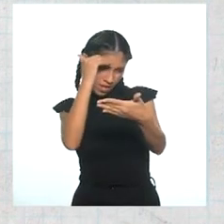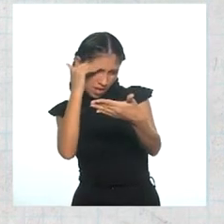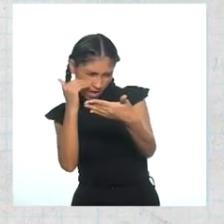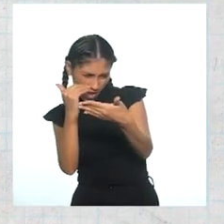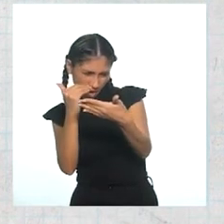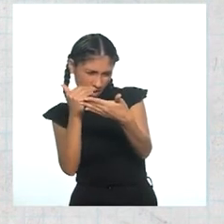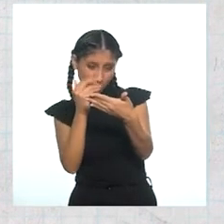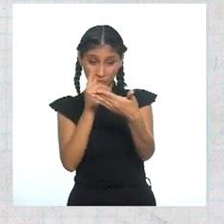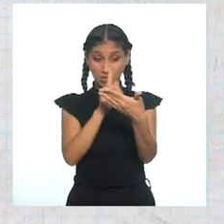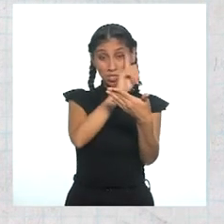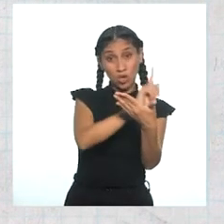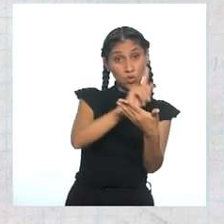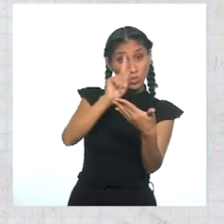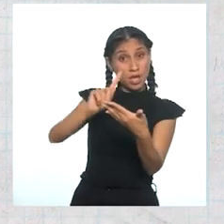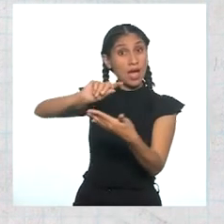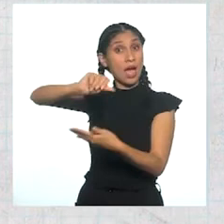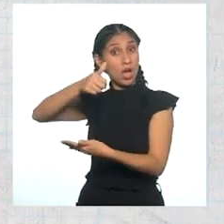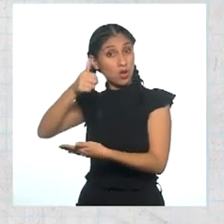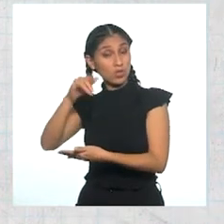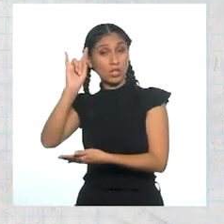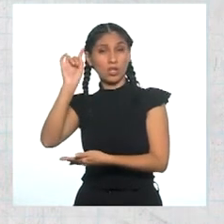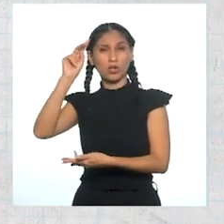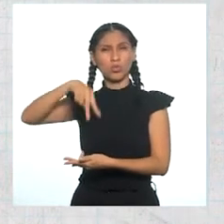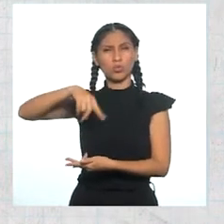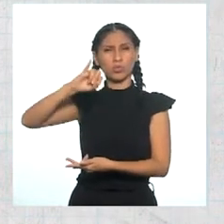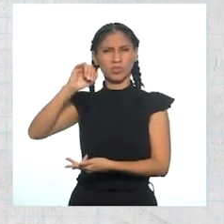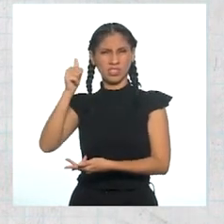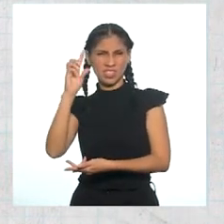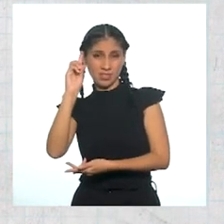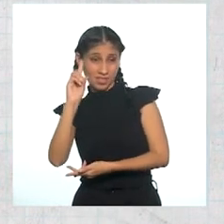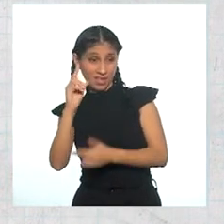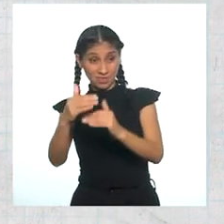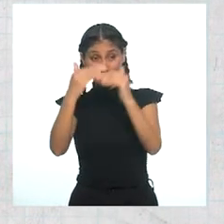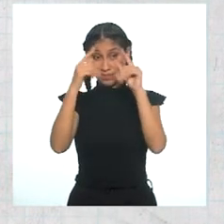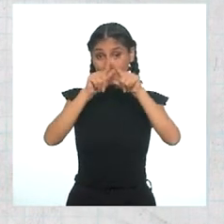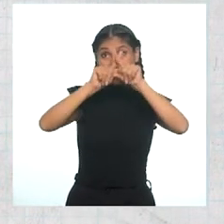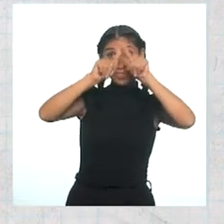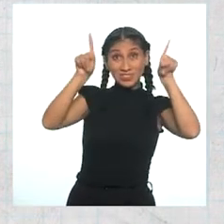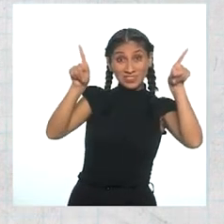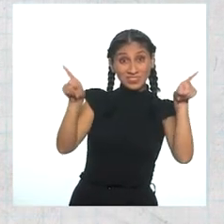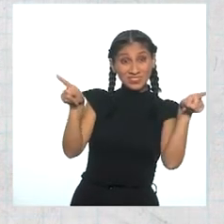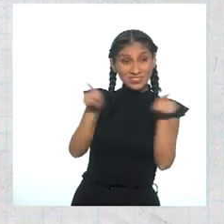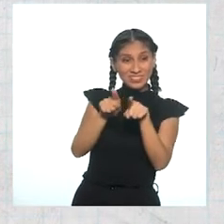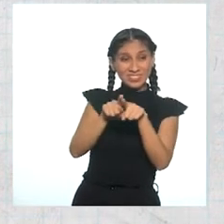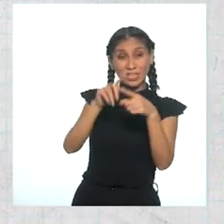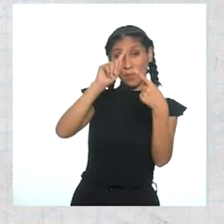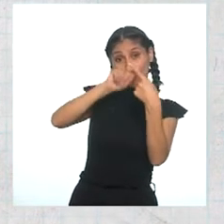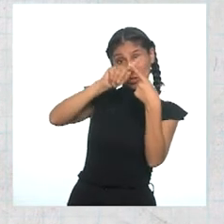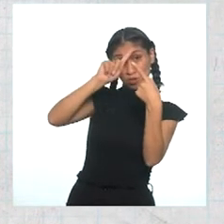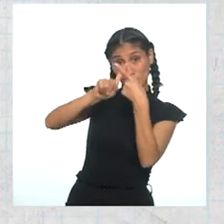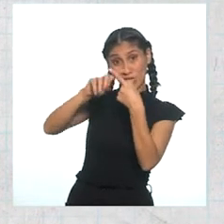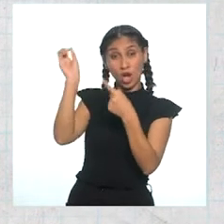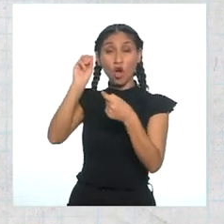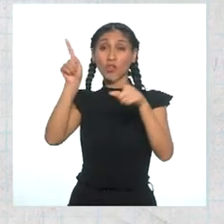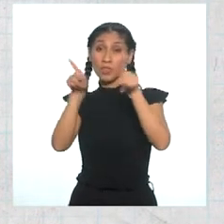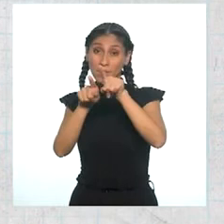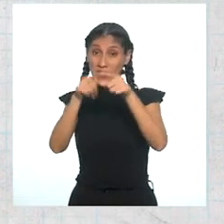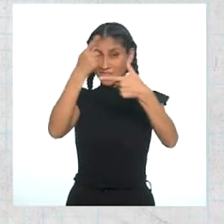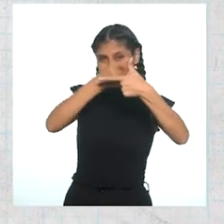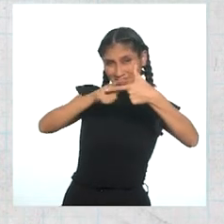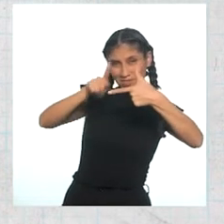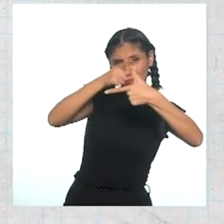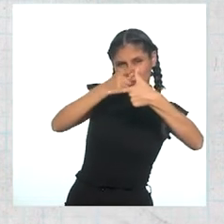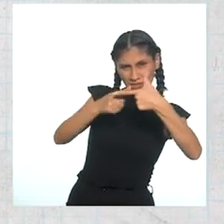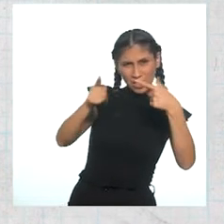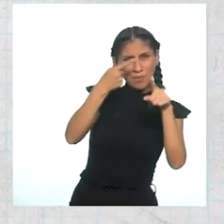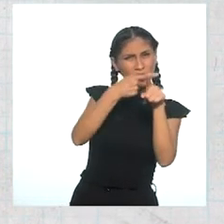de una a otra unidad de medida de superficie. Para ello se multiplica o divide por tantas